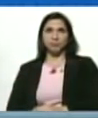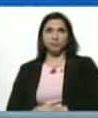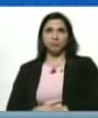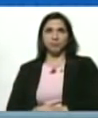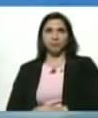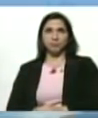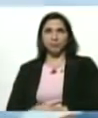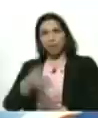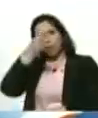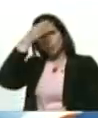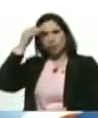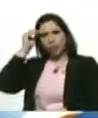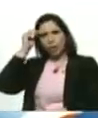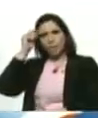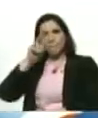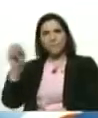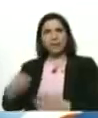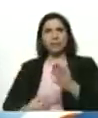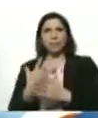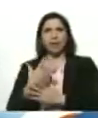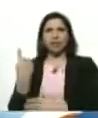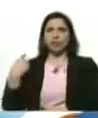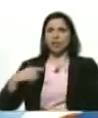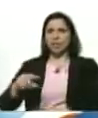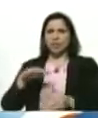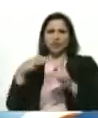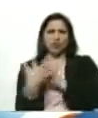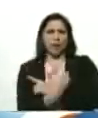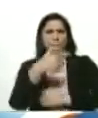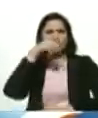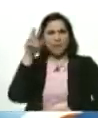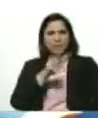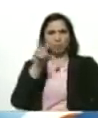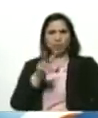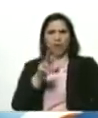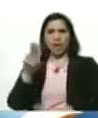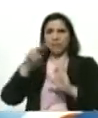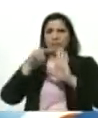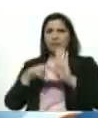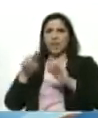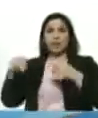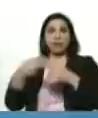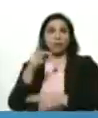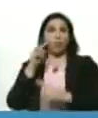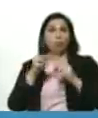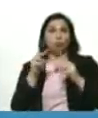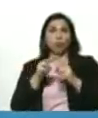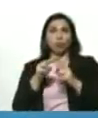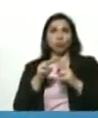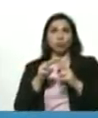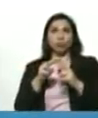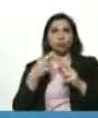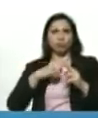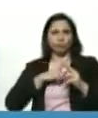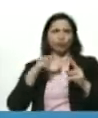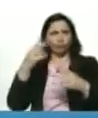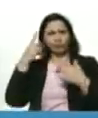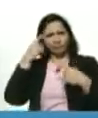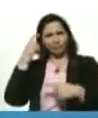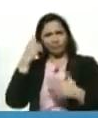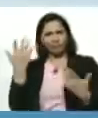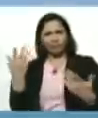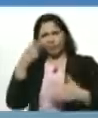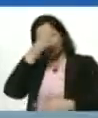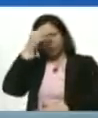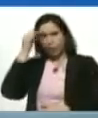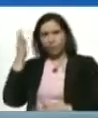trump 20 de mayo tenemos rodeada venezuela a un nivel que nadie conoce bueno ya sabemos trono y